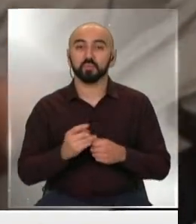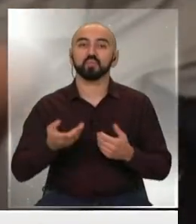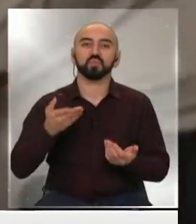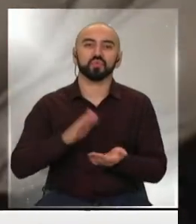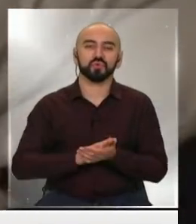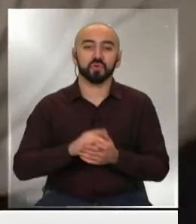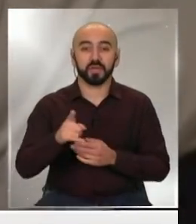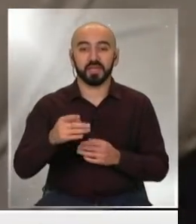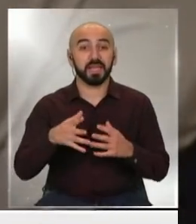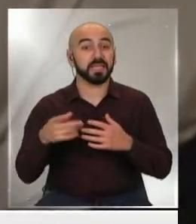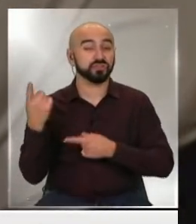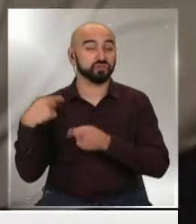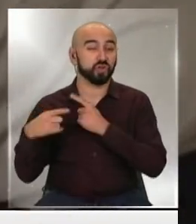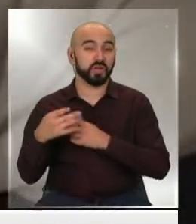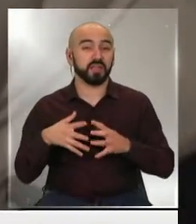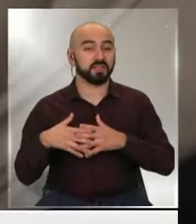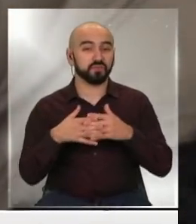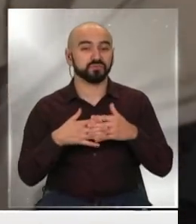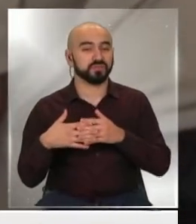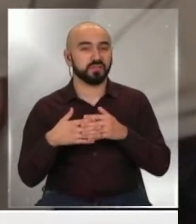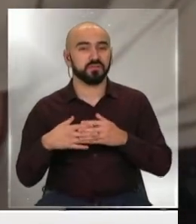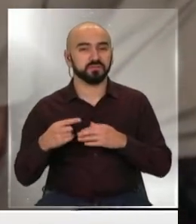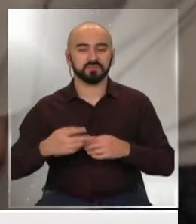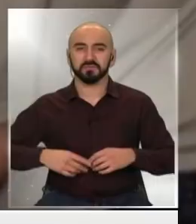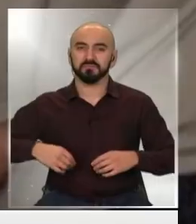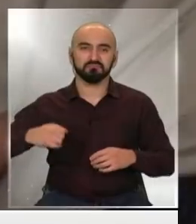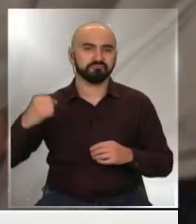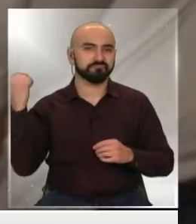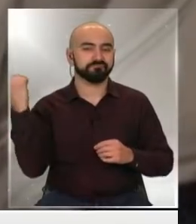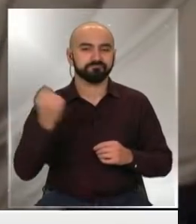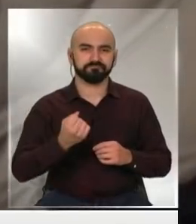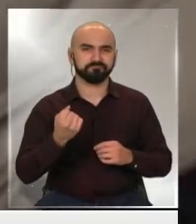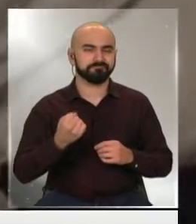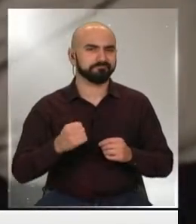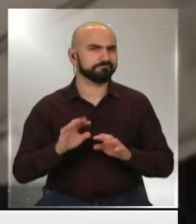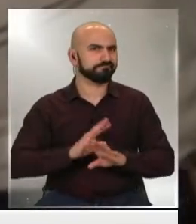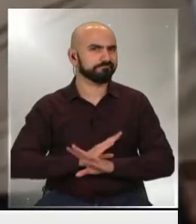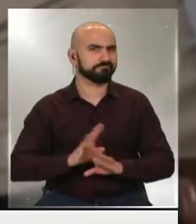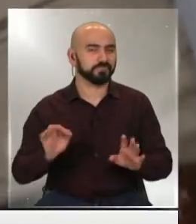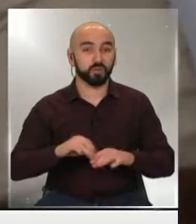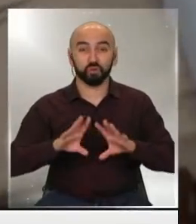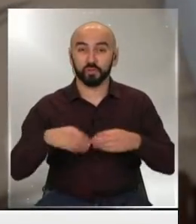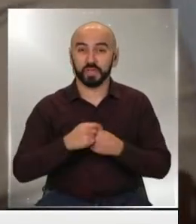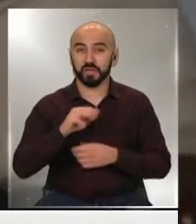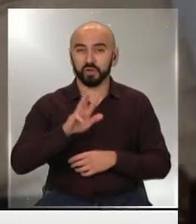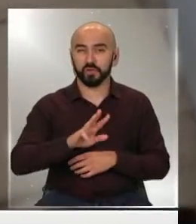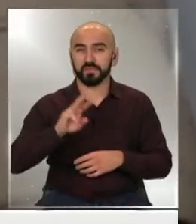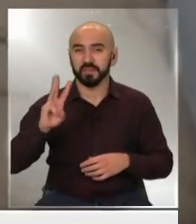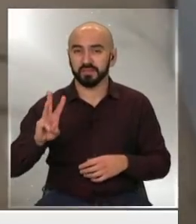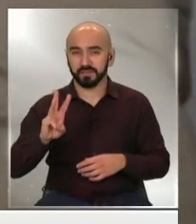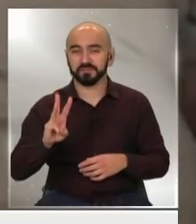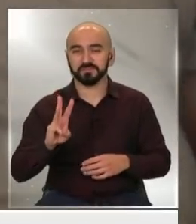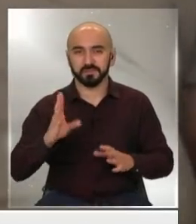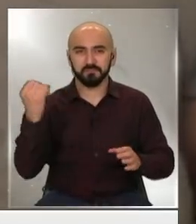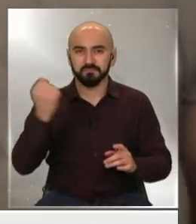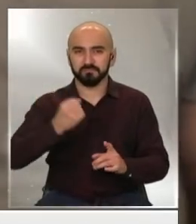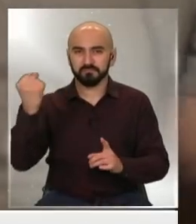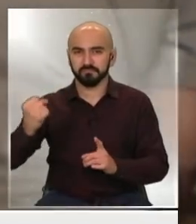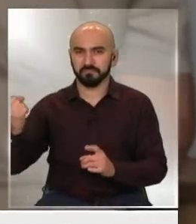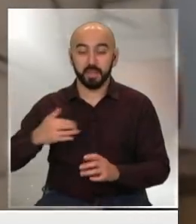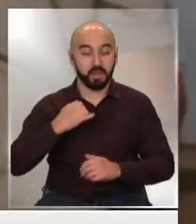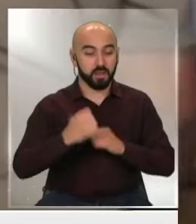eeuu confesó 93 asesinatos la mayoría de mujeres cometidos entre